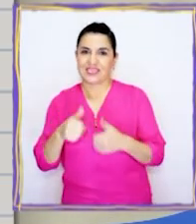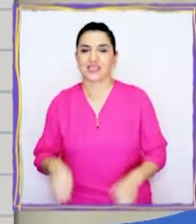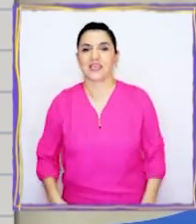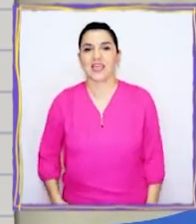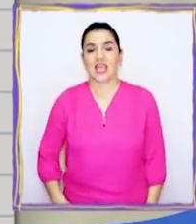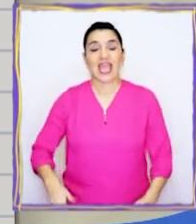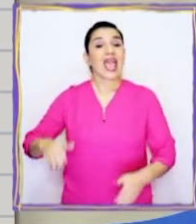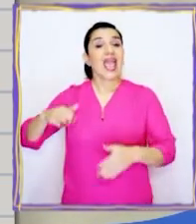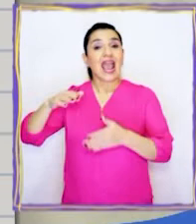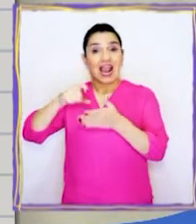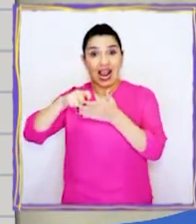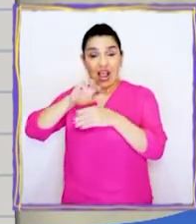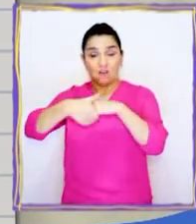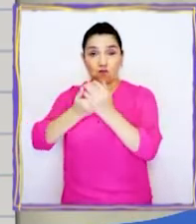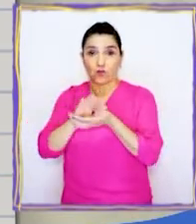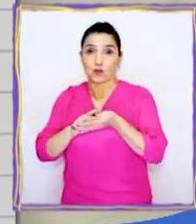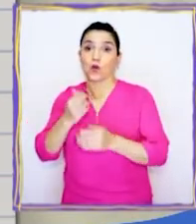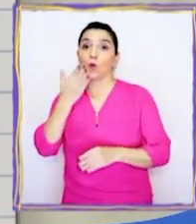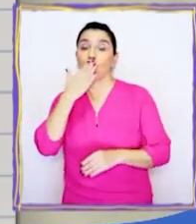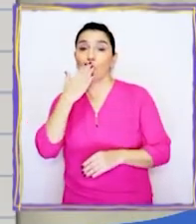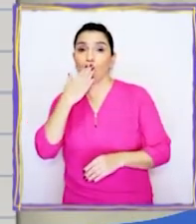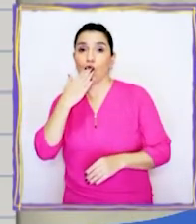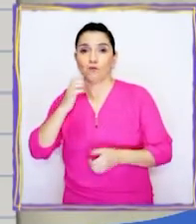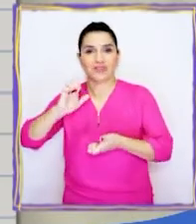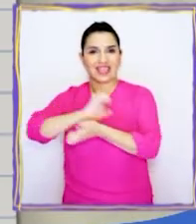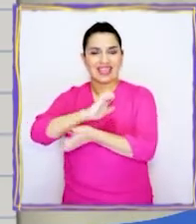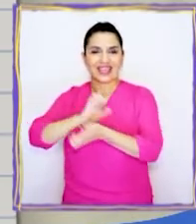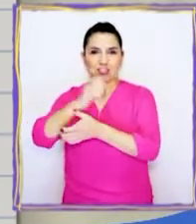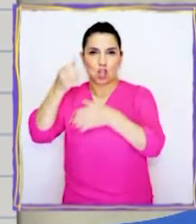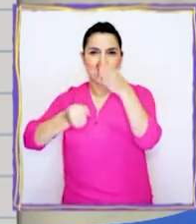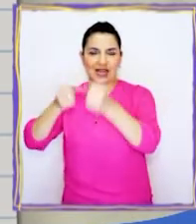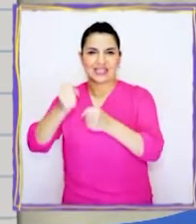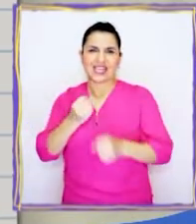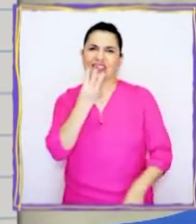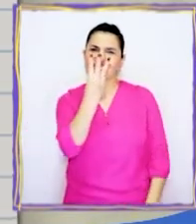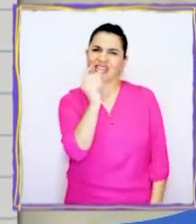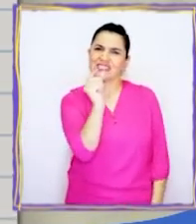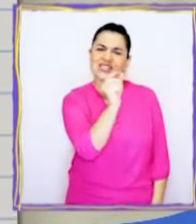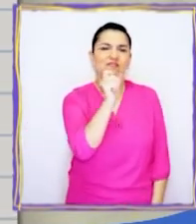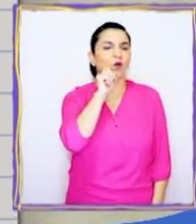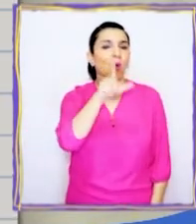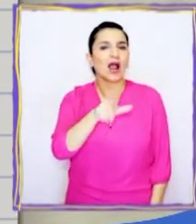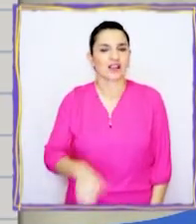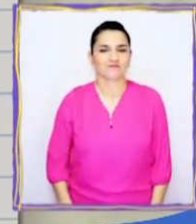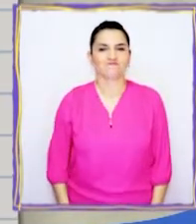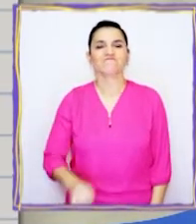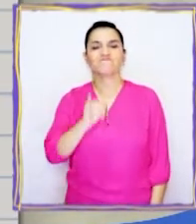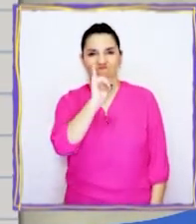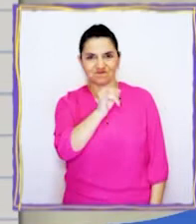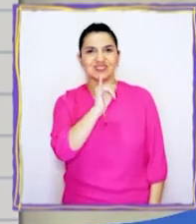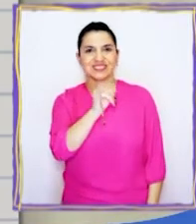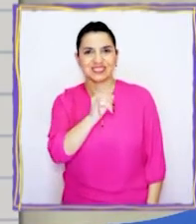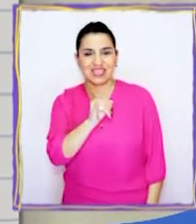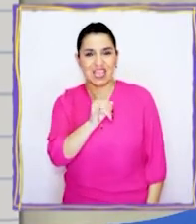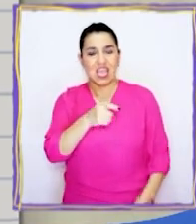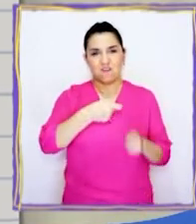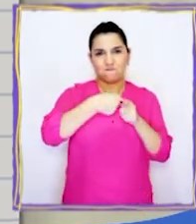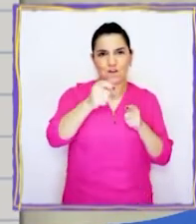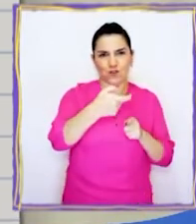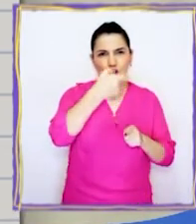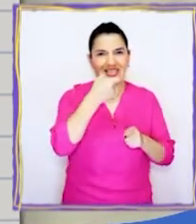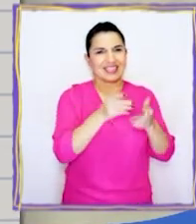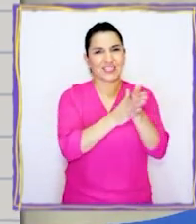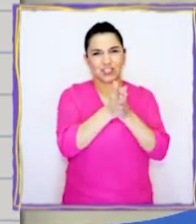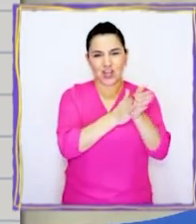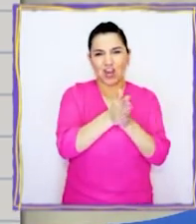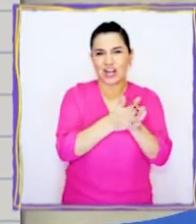¡Exacto! Jabón, jugo, queso y leche. ¿Y las que tienen tres sílabas? ¡Así es!